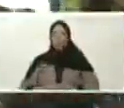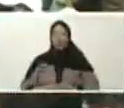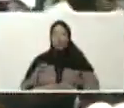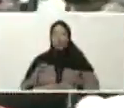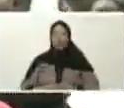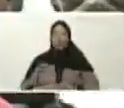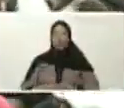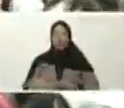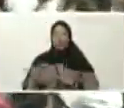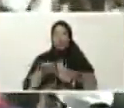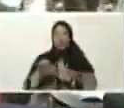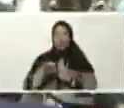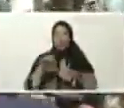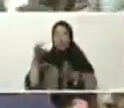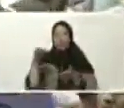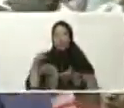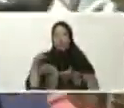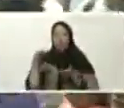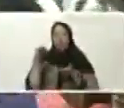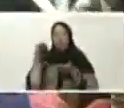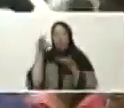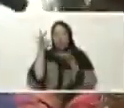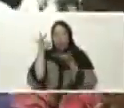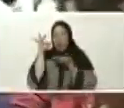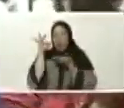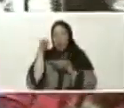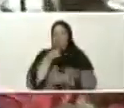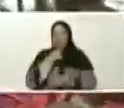Me acercara un cafecito guaireño, ¿vale?